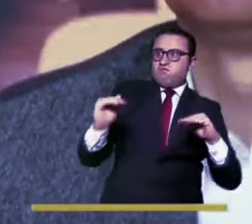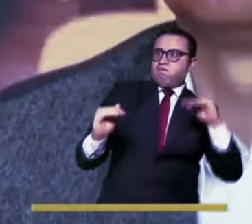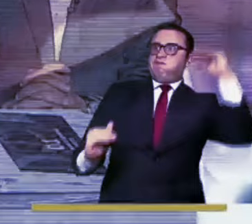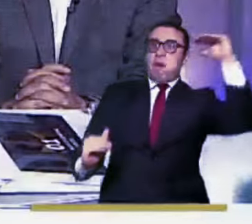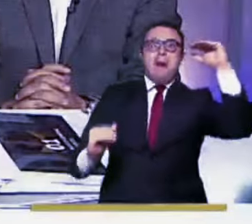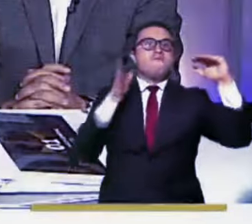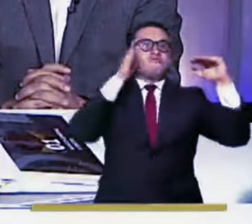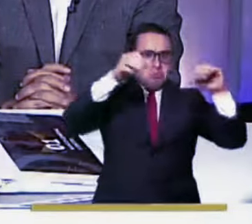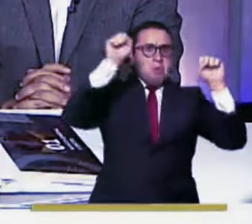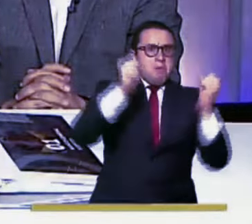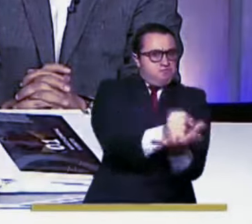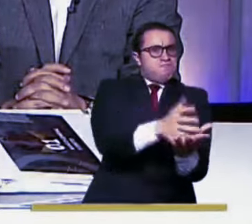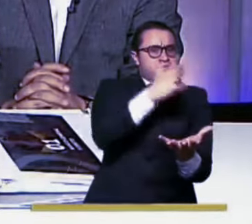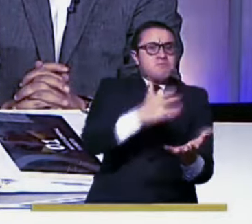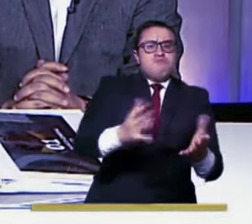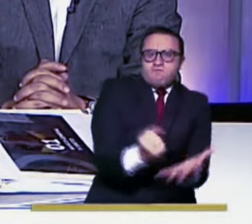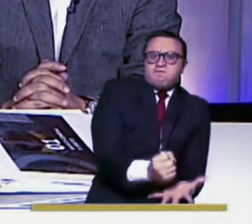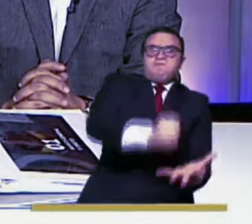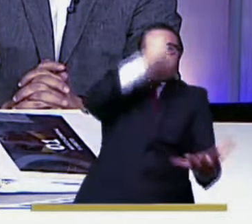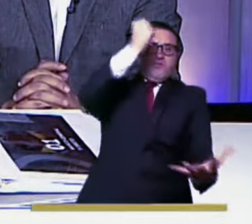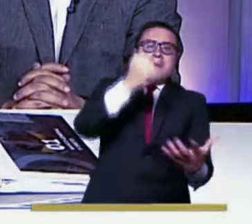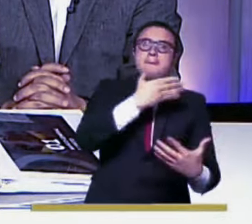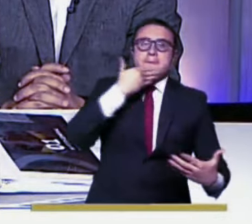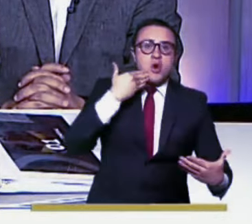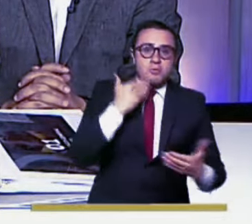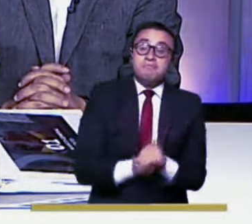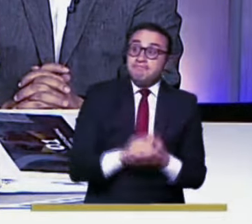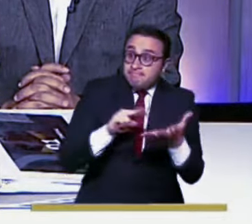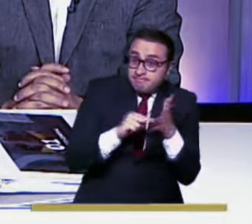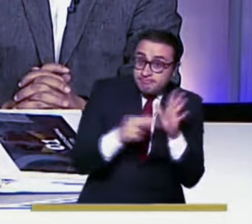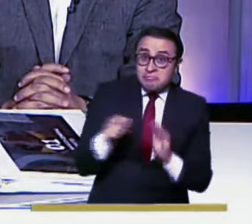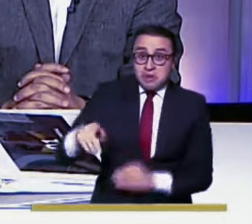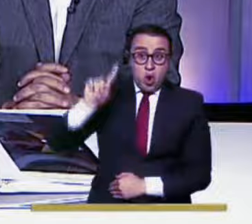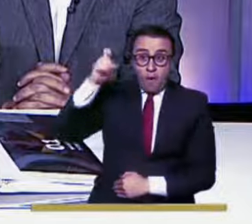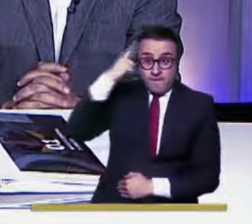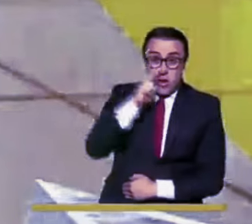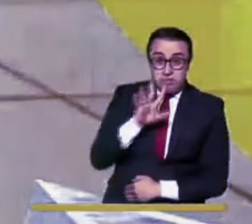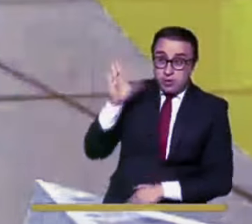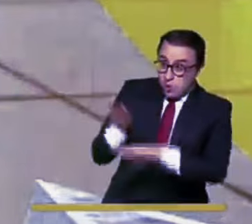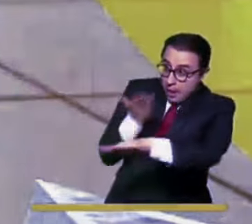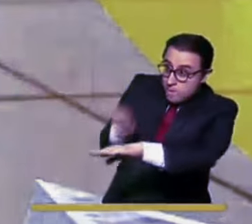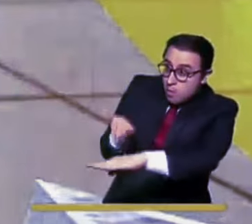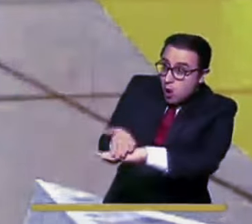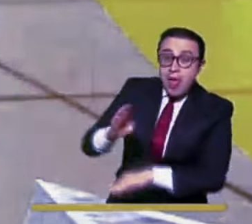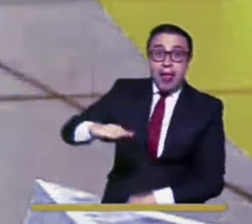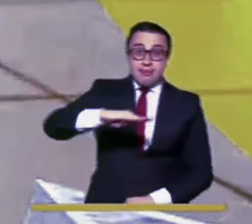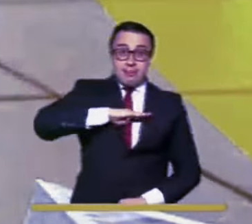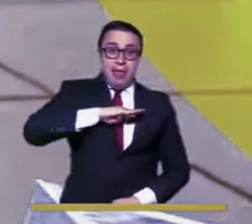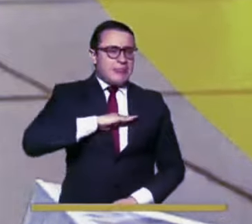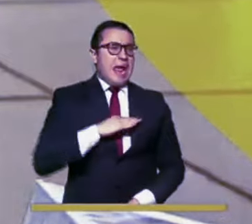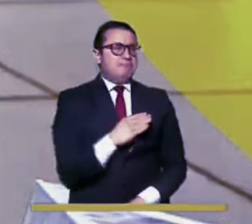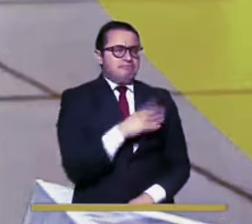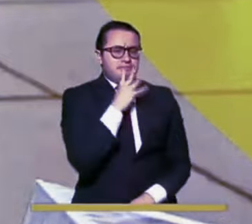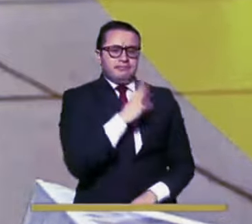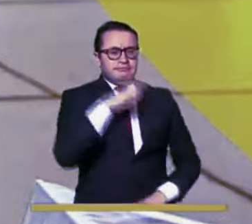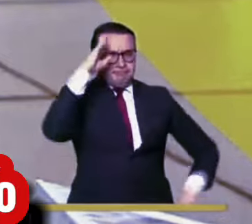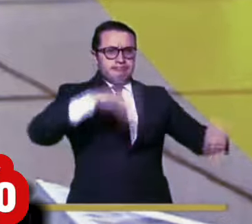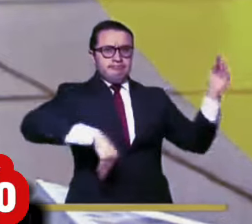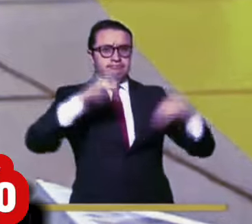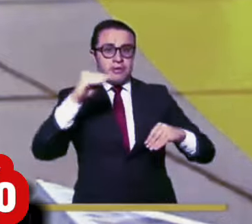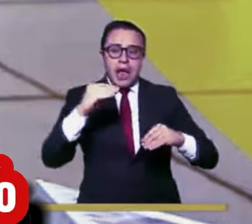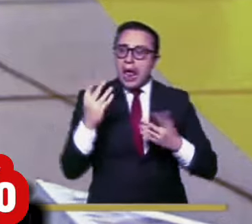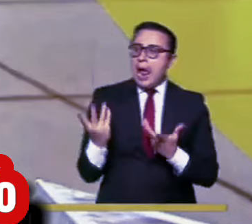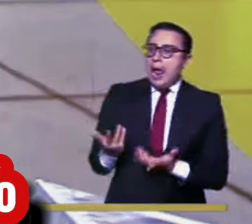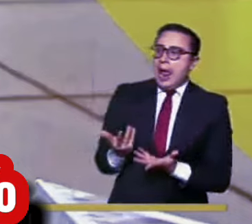otras palabras, si la administración del distrito rechaza la propuesta del gobierno nacional sobre la alternativa mixta,